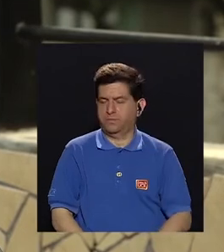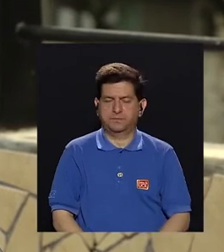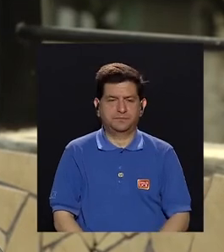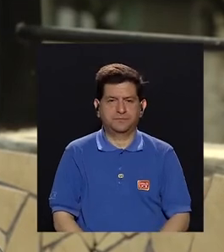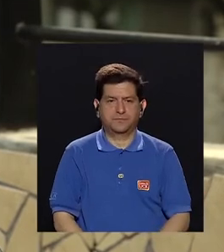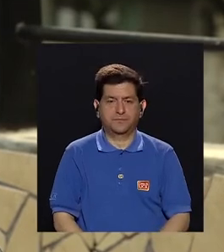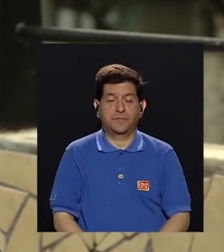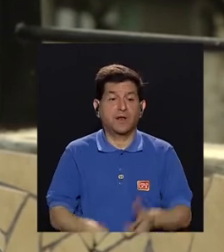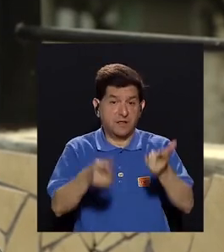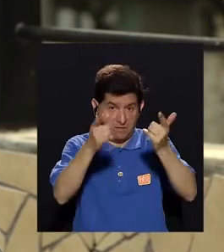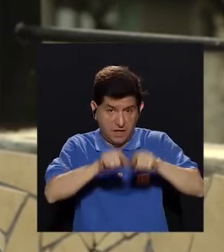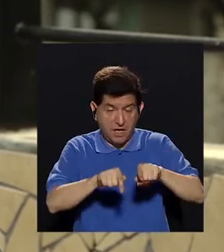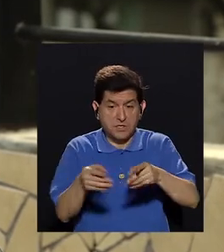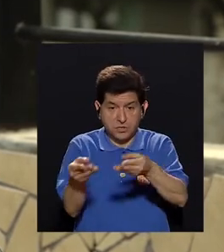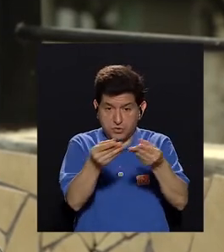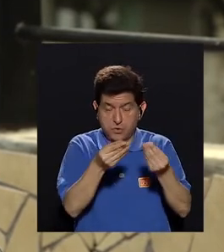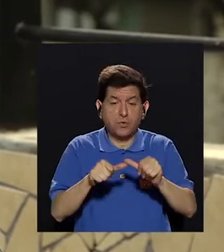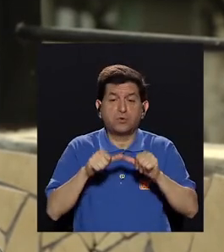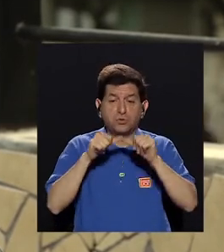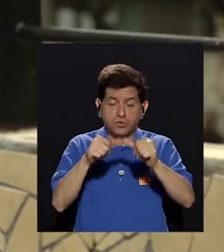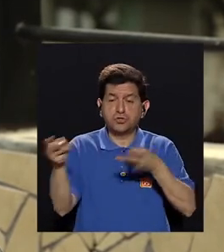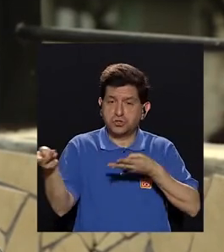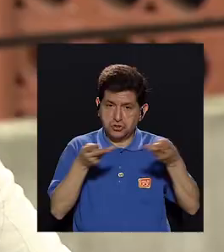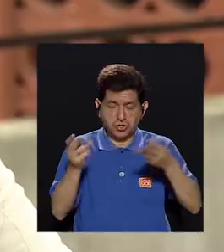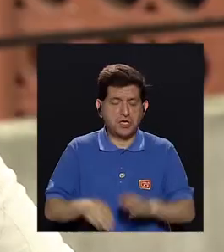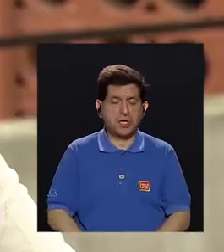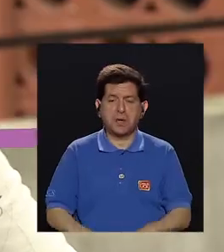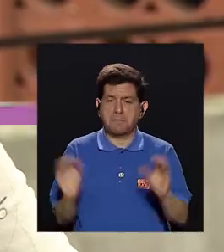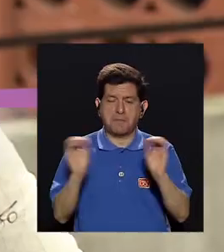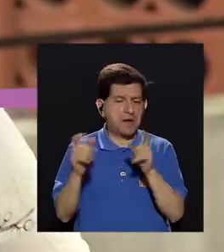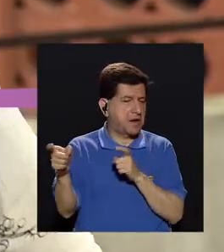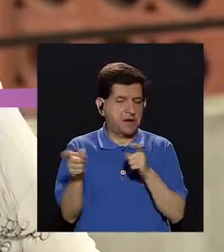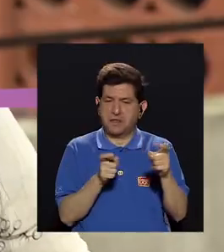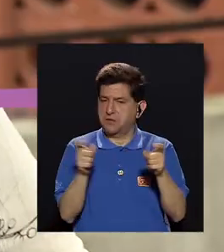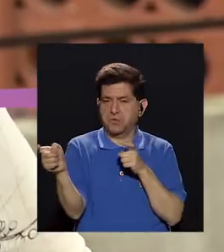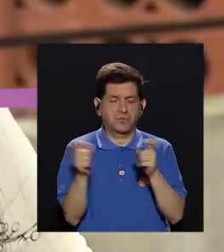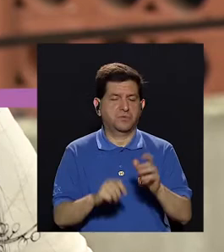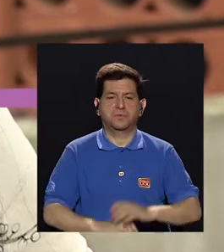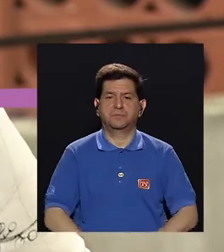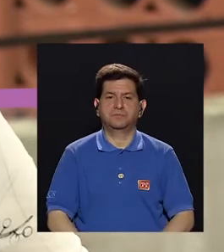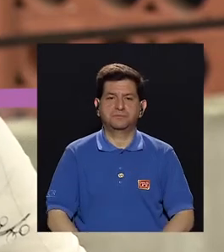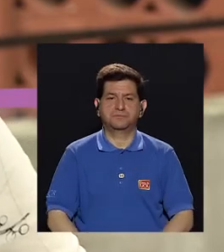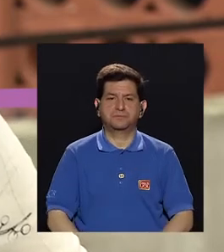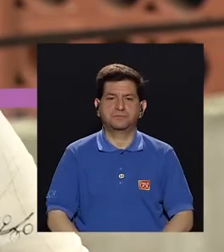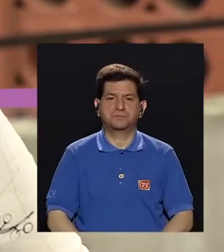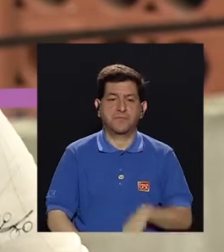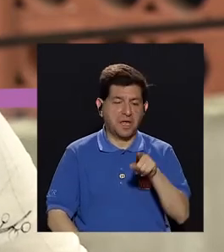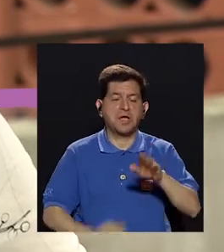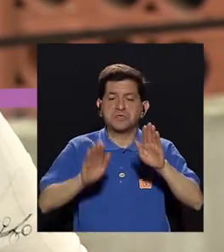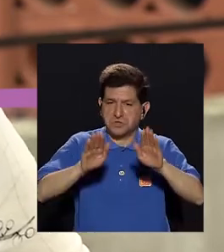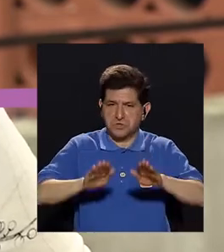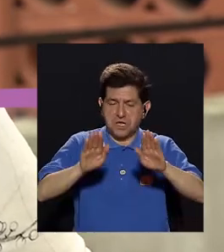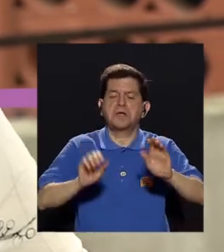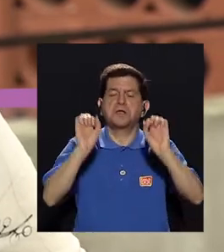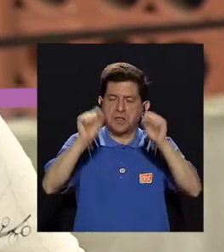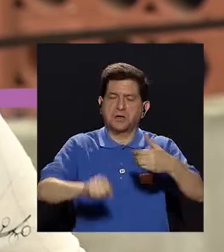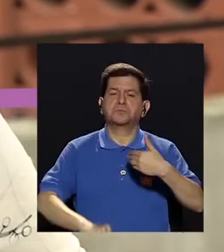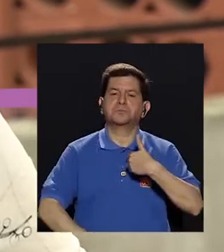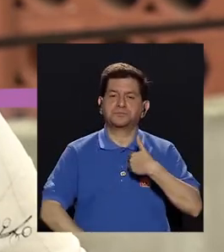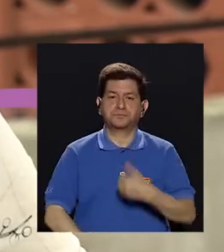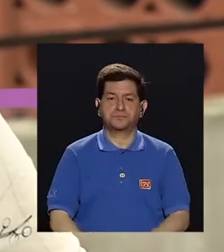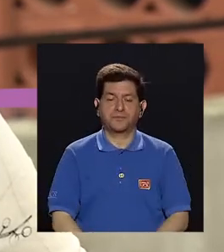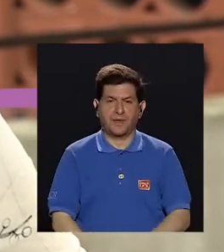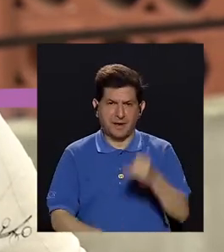regulación ni nada. Entonces, tenga eso tranquilo. Doctora, ya para finalizar este segmento, más allá